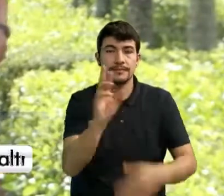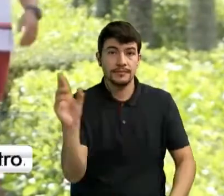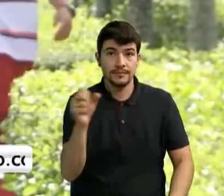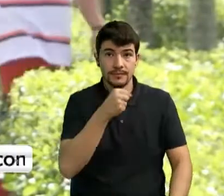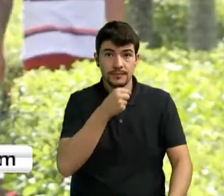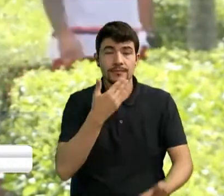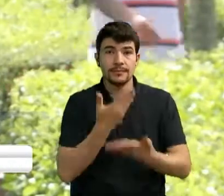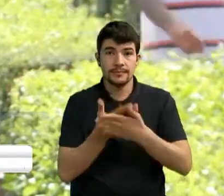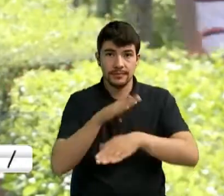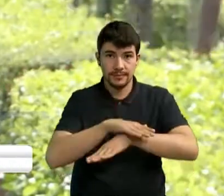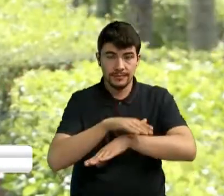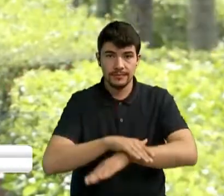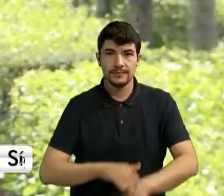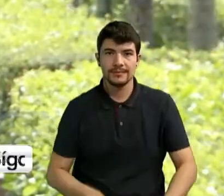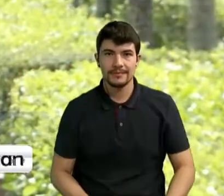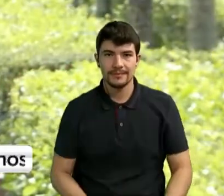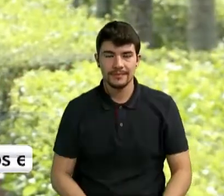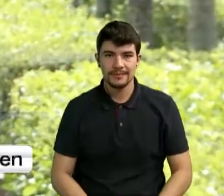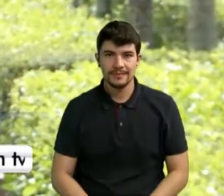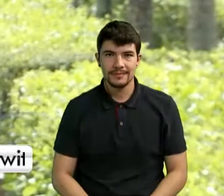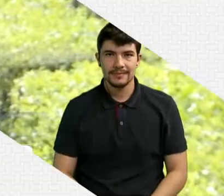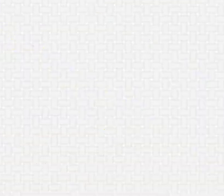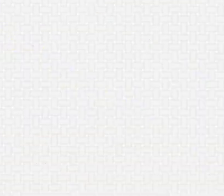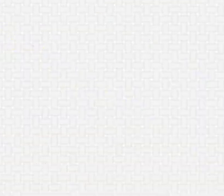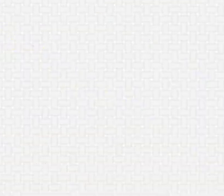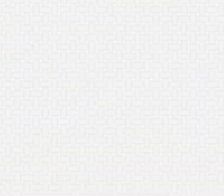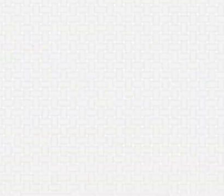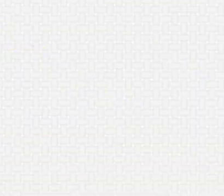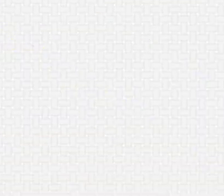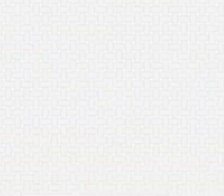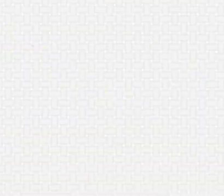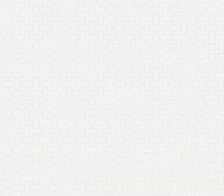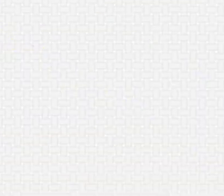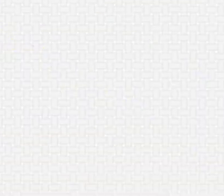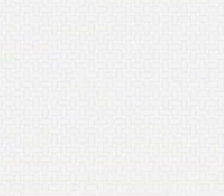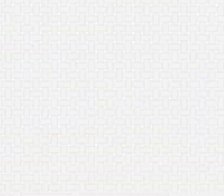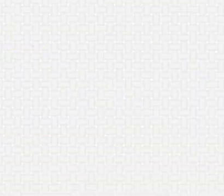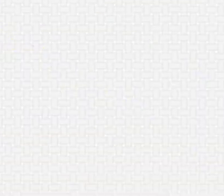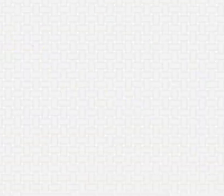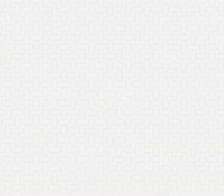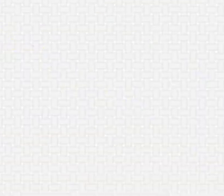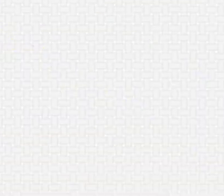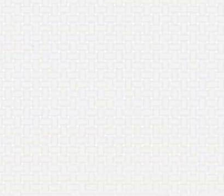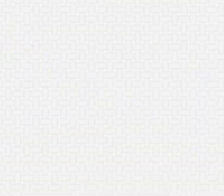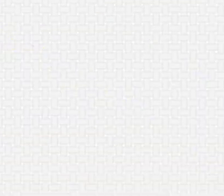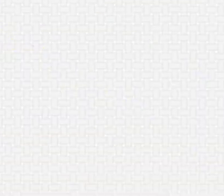ahora regreso con ustedes al centro de estudios buenas tardes ganando poco